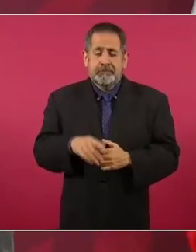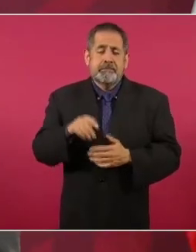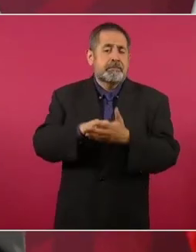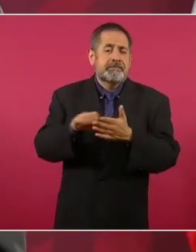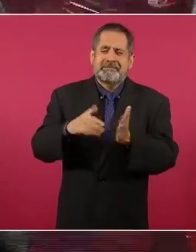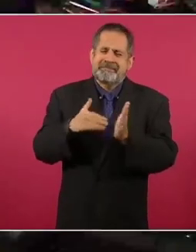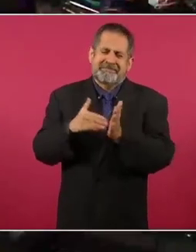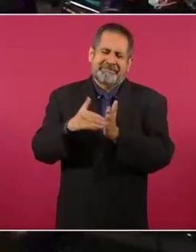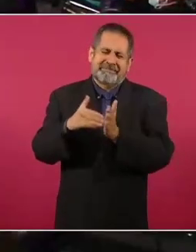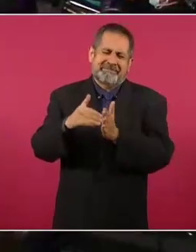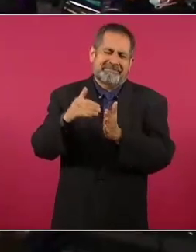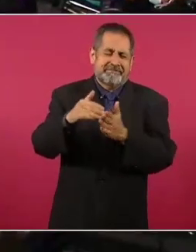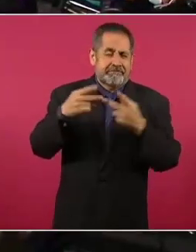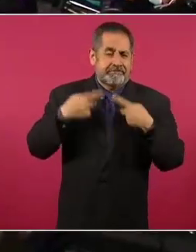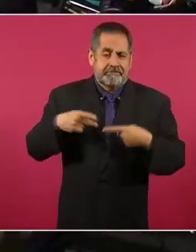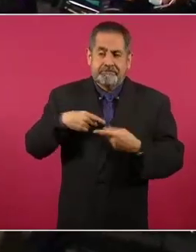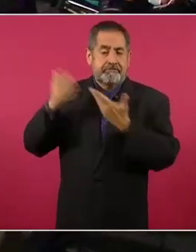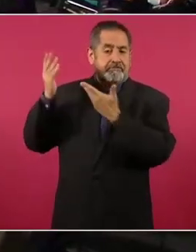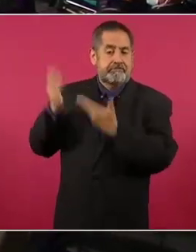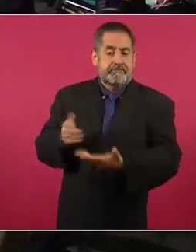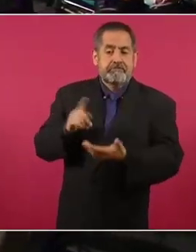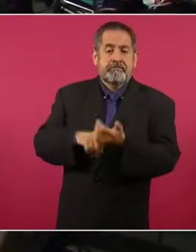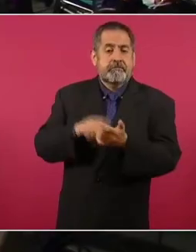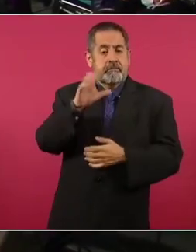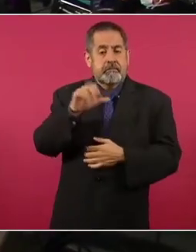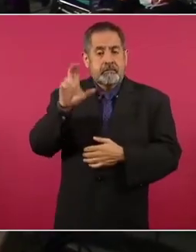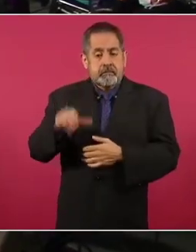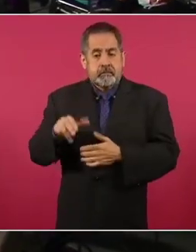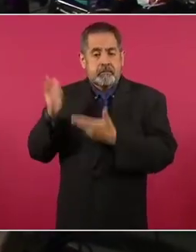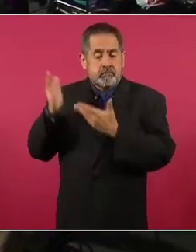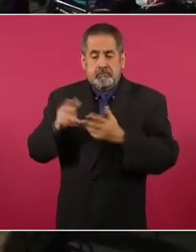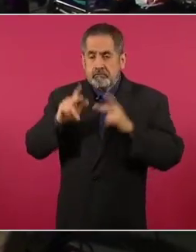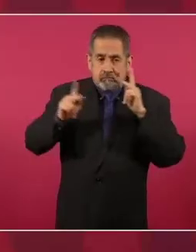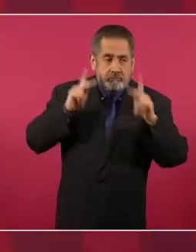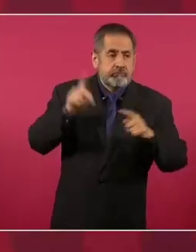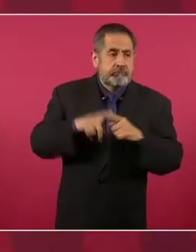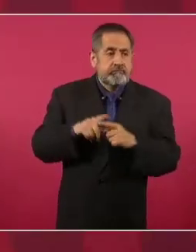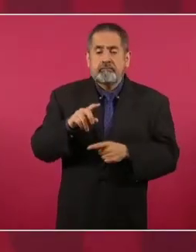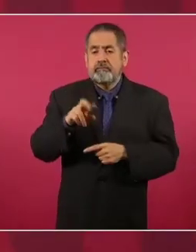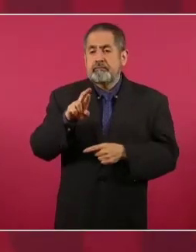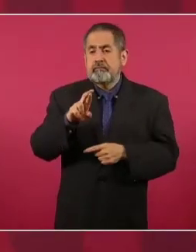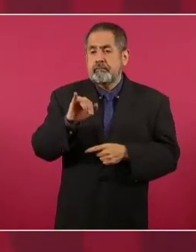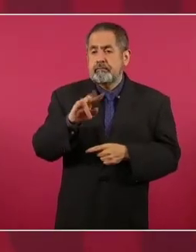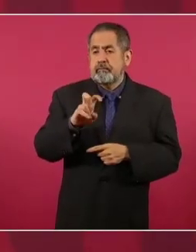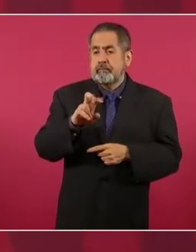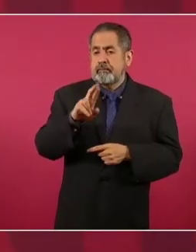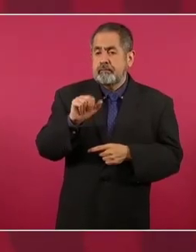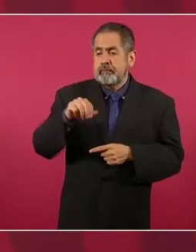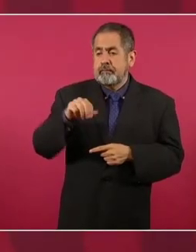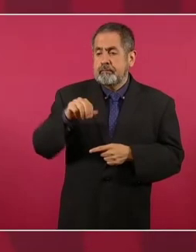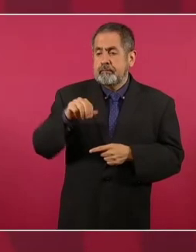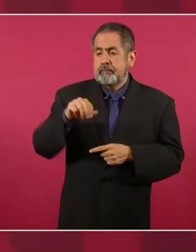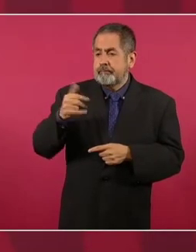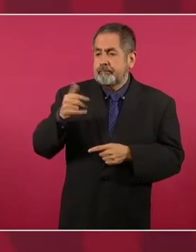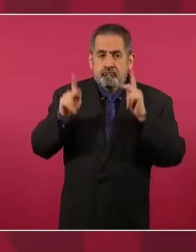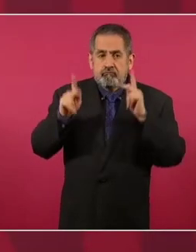millones, a Cancún, a la Riviera Maya, van a poder